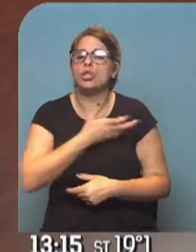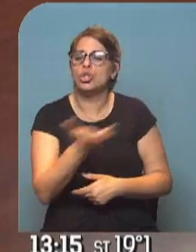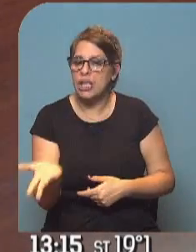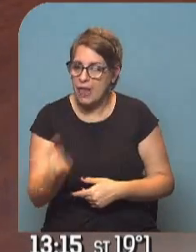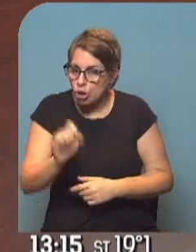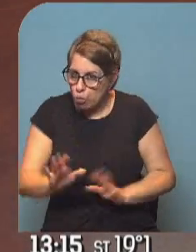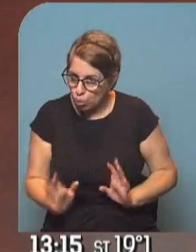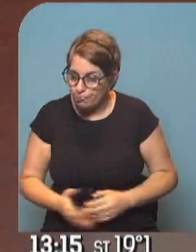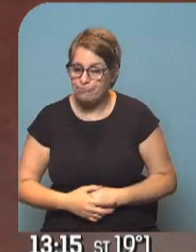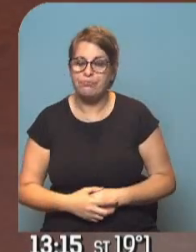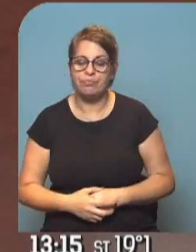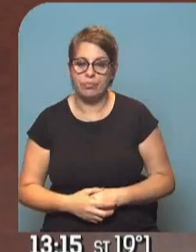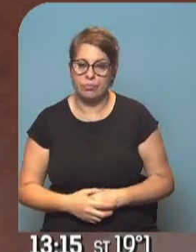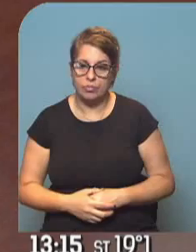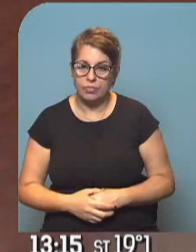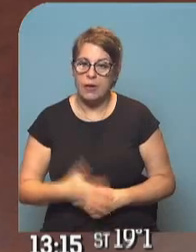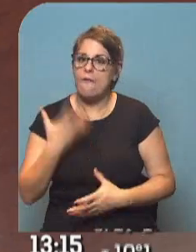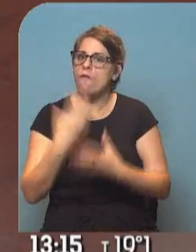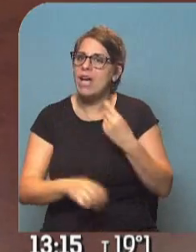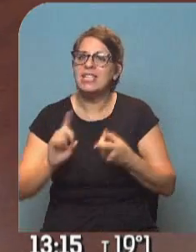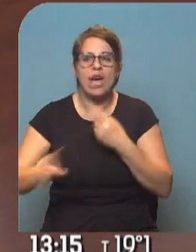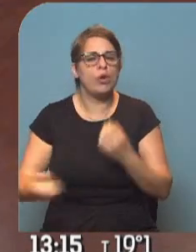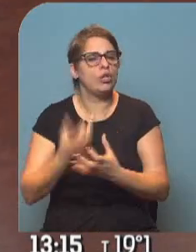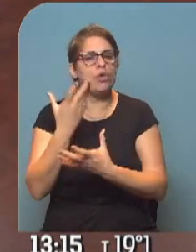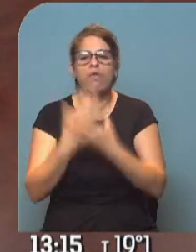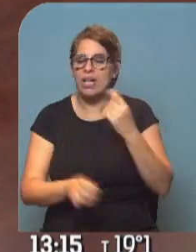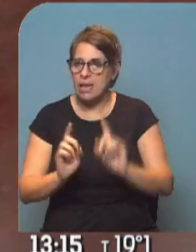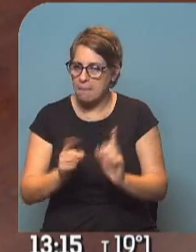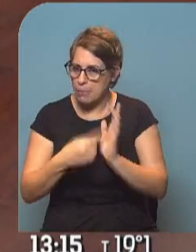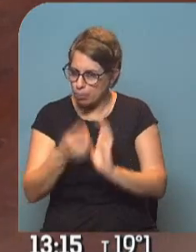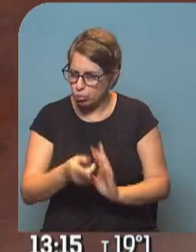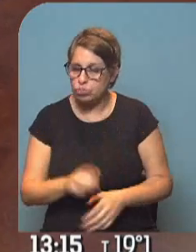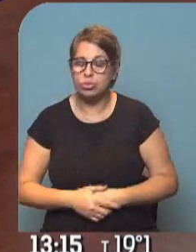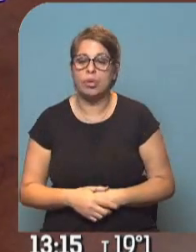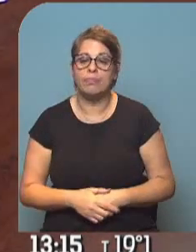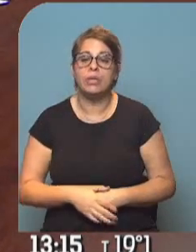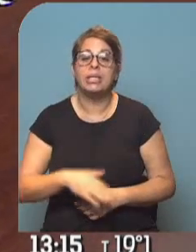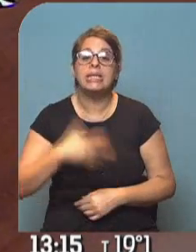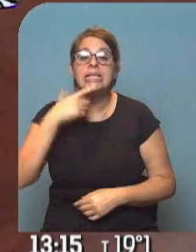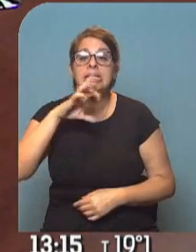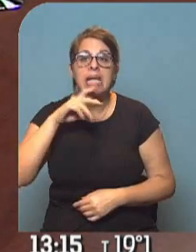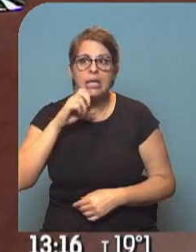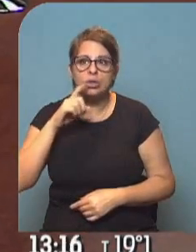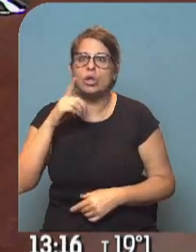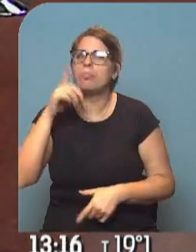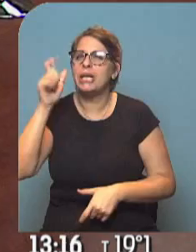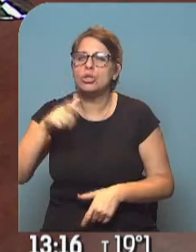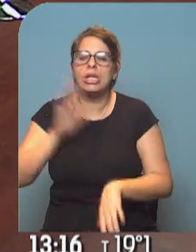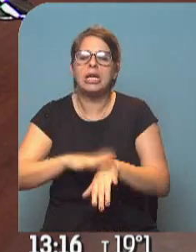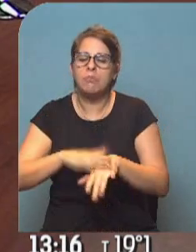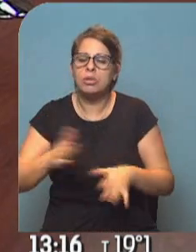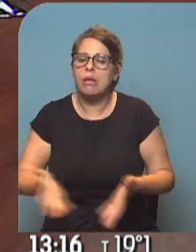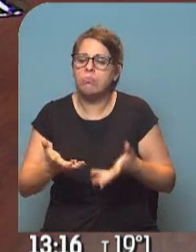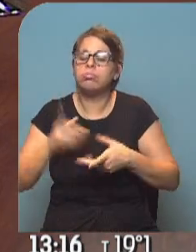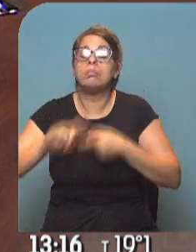civil? Bueno, ahí es donde falla el acuerdo y ahí es donde le están pasando a Juan Manuel Santos, que fue el gestor de este acuerdo